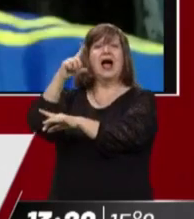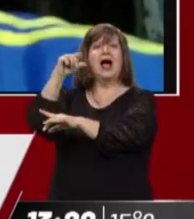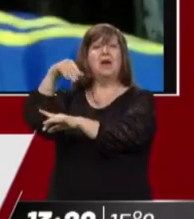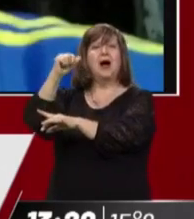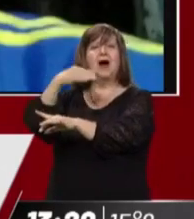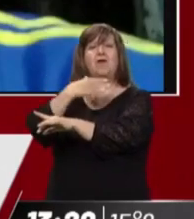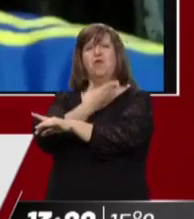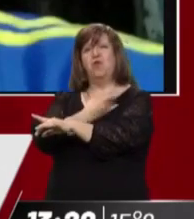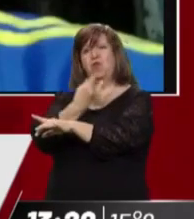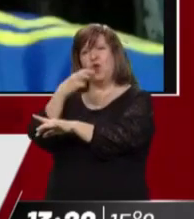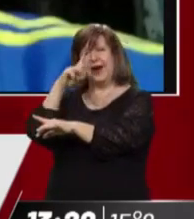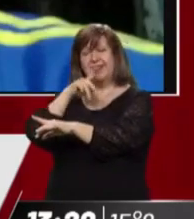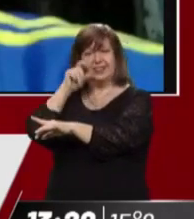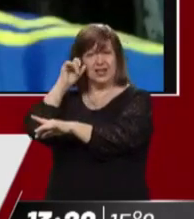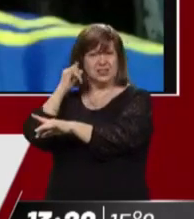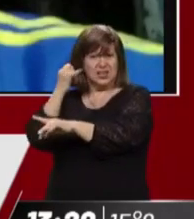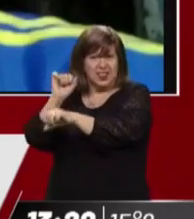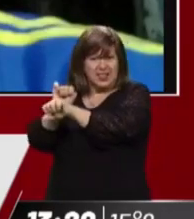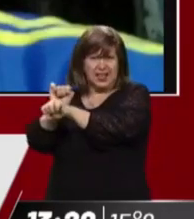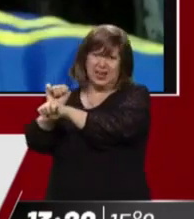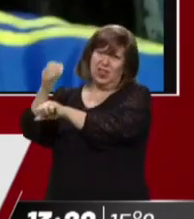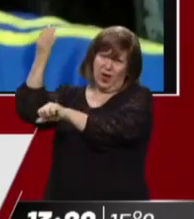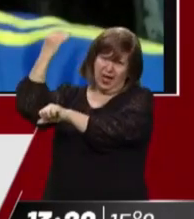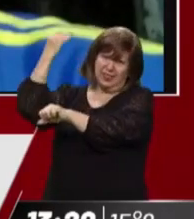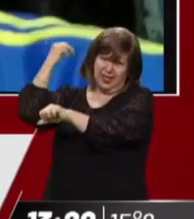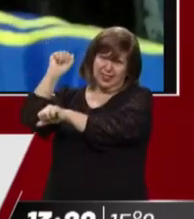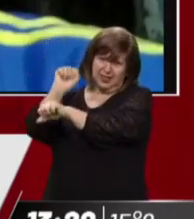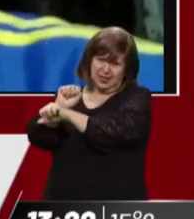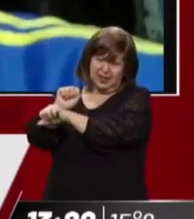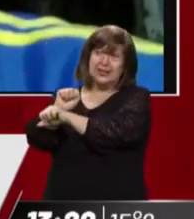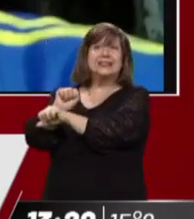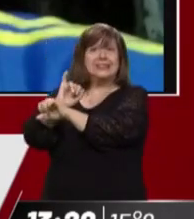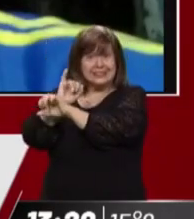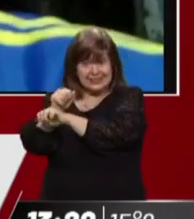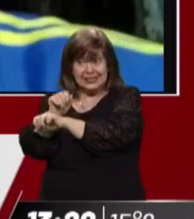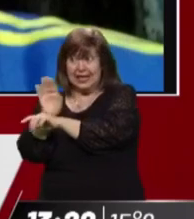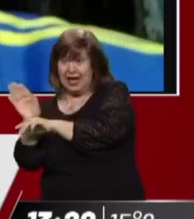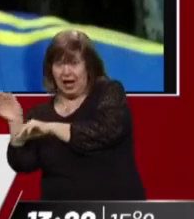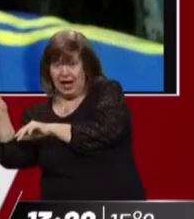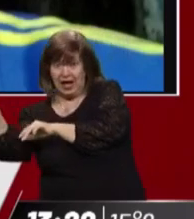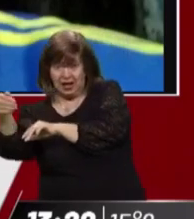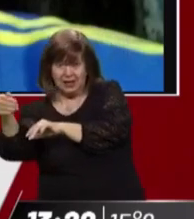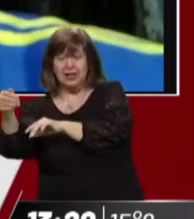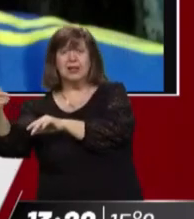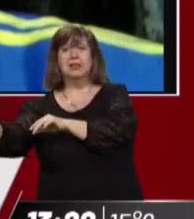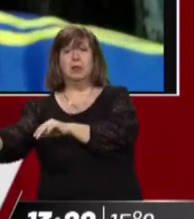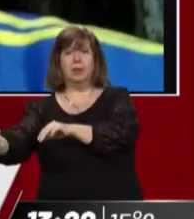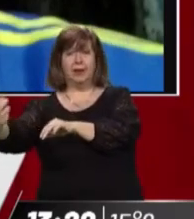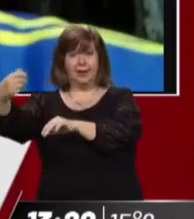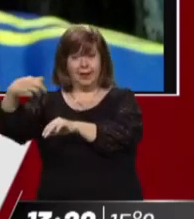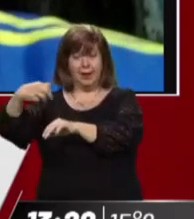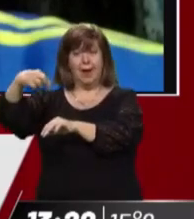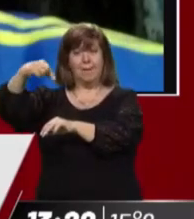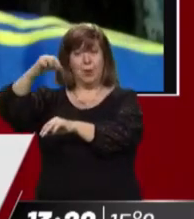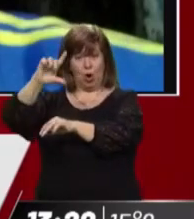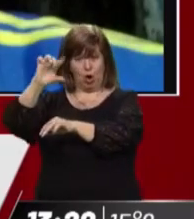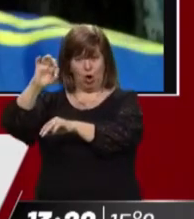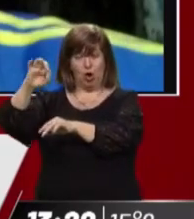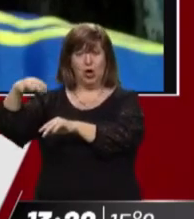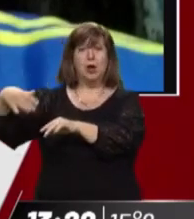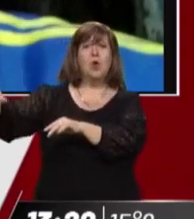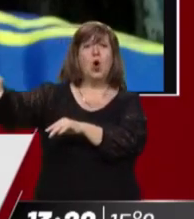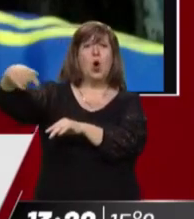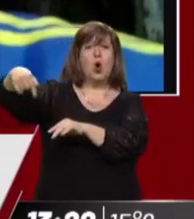desde allá hasta acá él venía él venía e ingresan los presos que vienen de almafuerte ingresan por